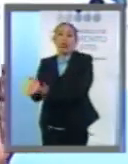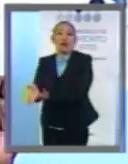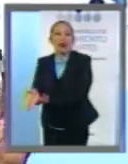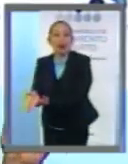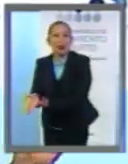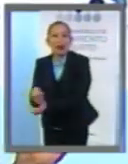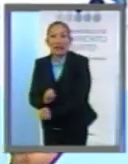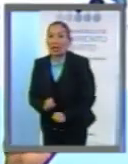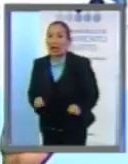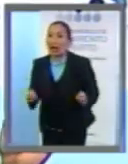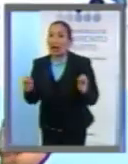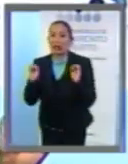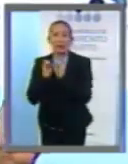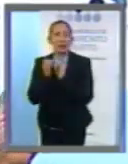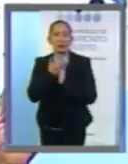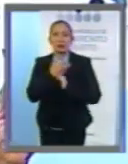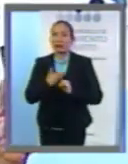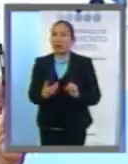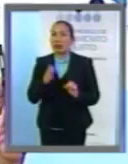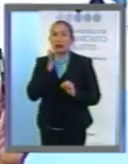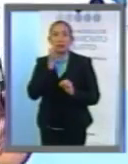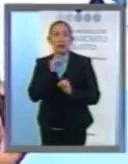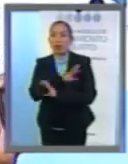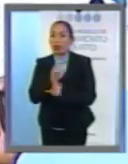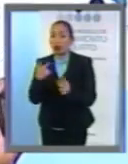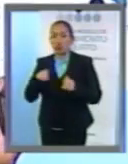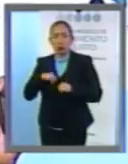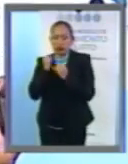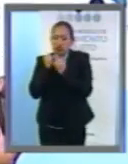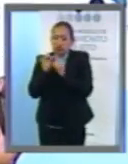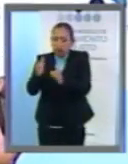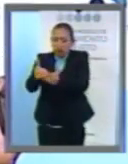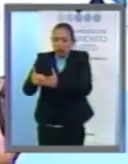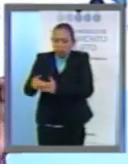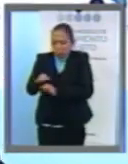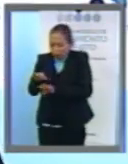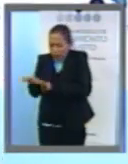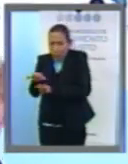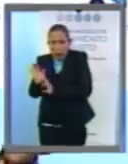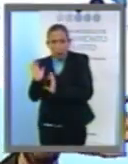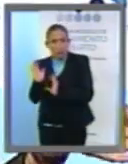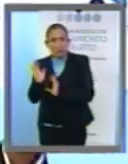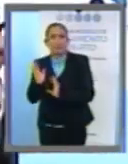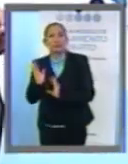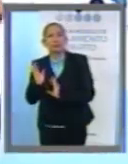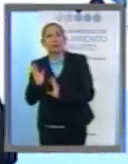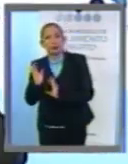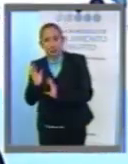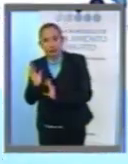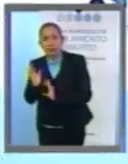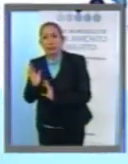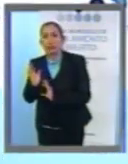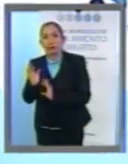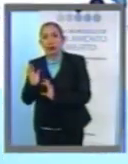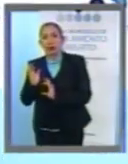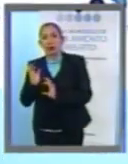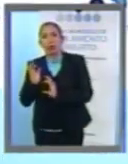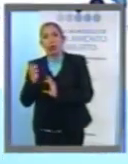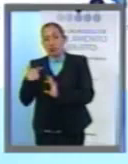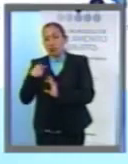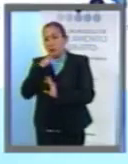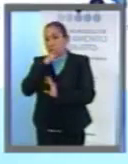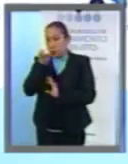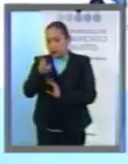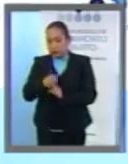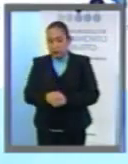de absolutamente nadie. Nosotros tenemos autonomía técnica y de gestión. Así que espero poder dar respuesta con